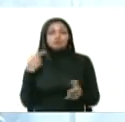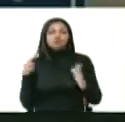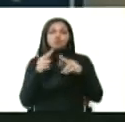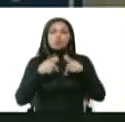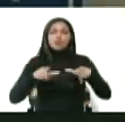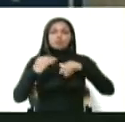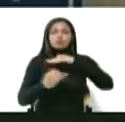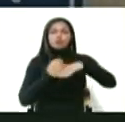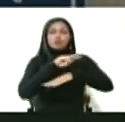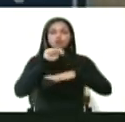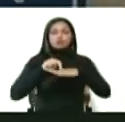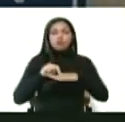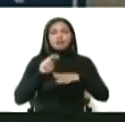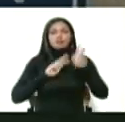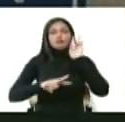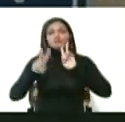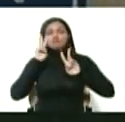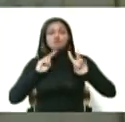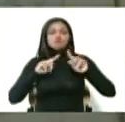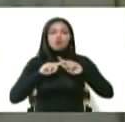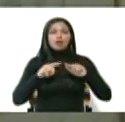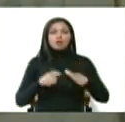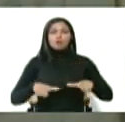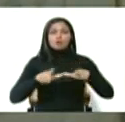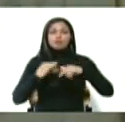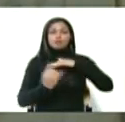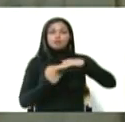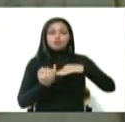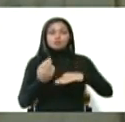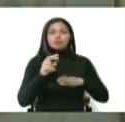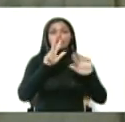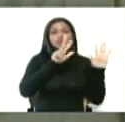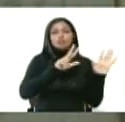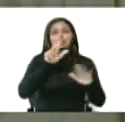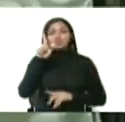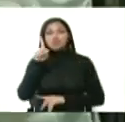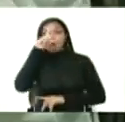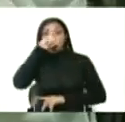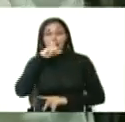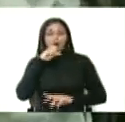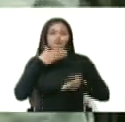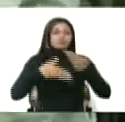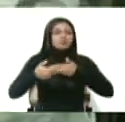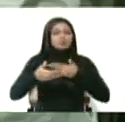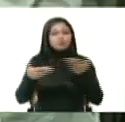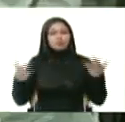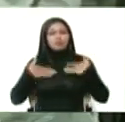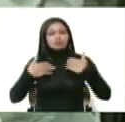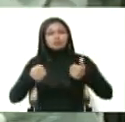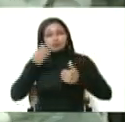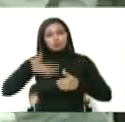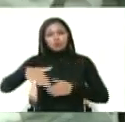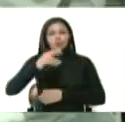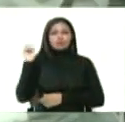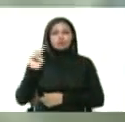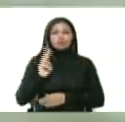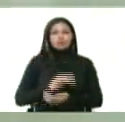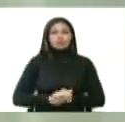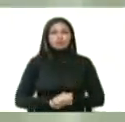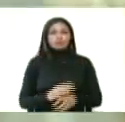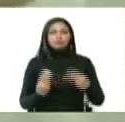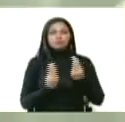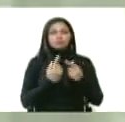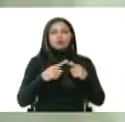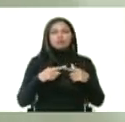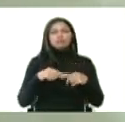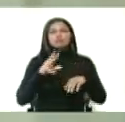en el Instituto Nacional de Higiene Rafael Rangel, una institución que tiene 81 años al servicio de la salud del pueblo venezolano. Me acompaña